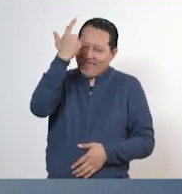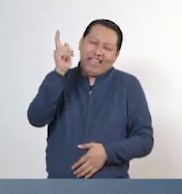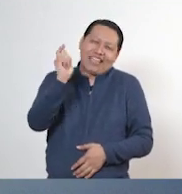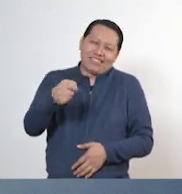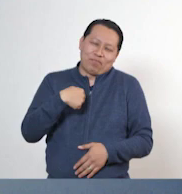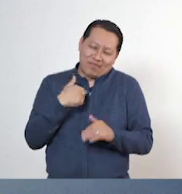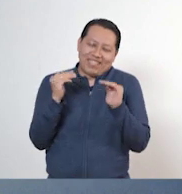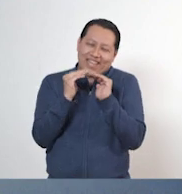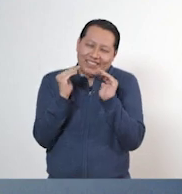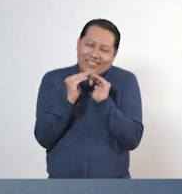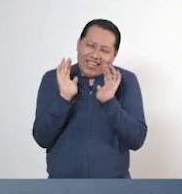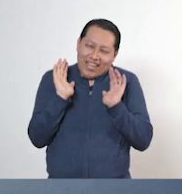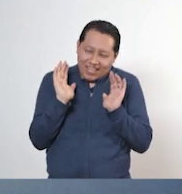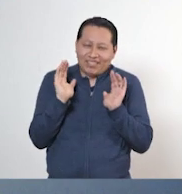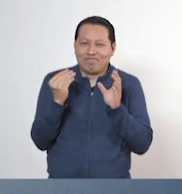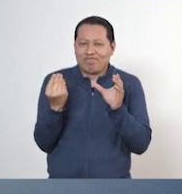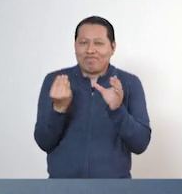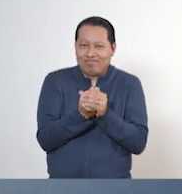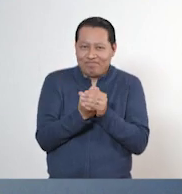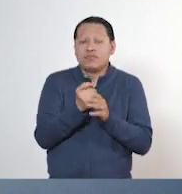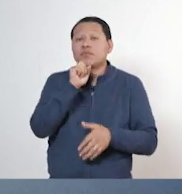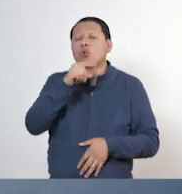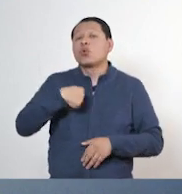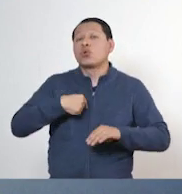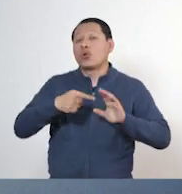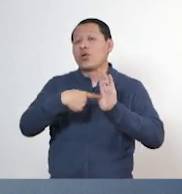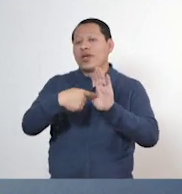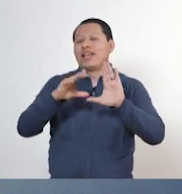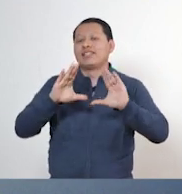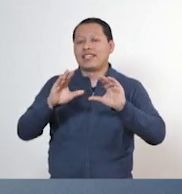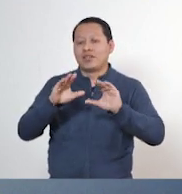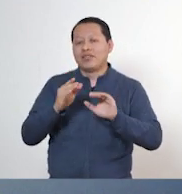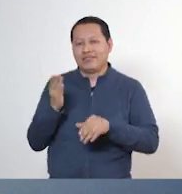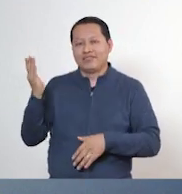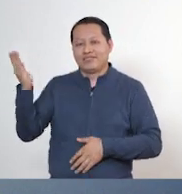en mi casa y te lo enseño. Es